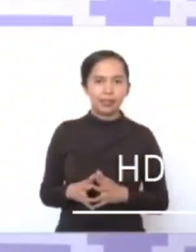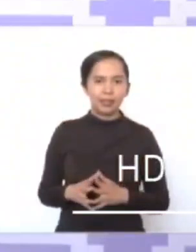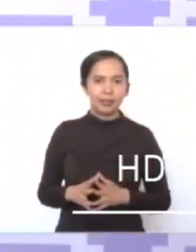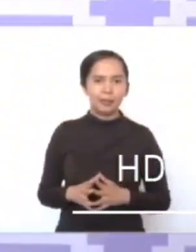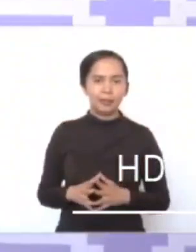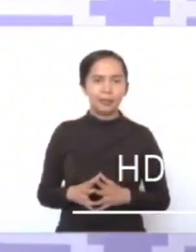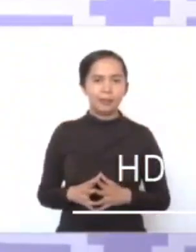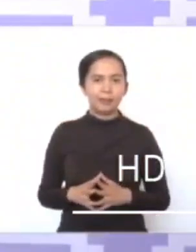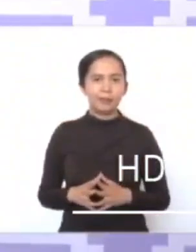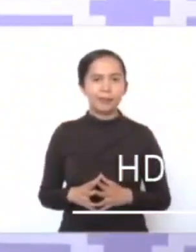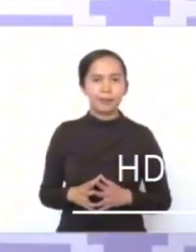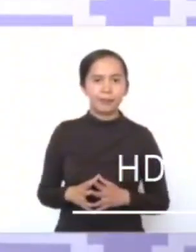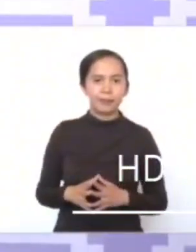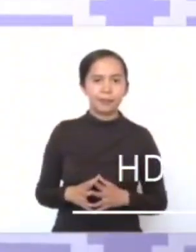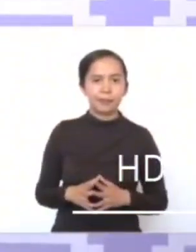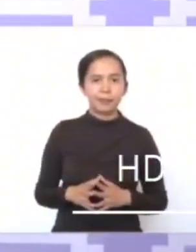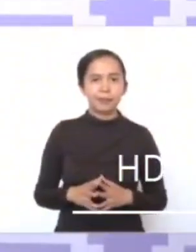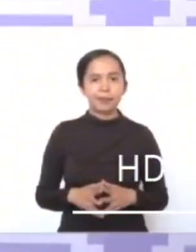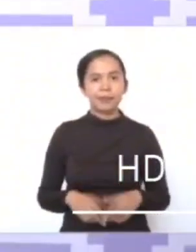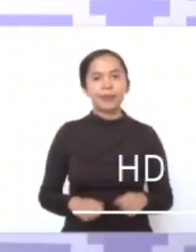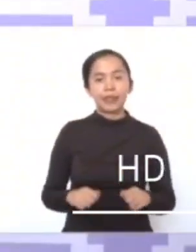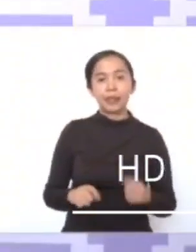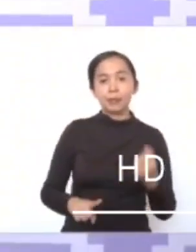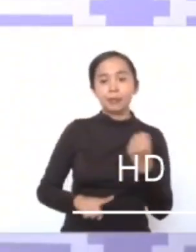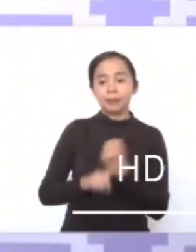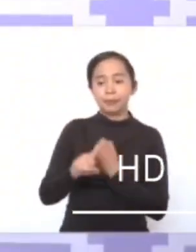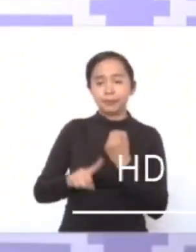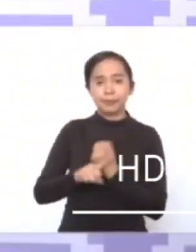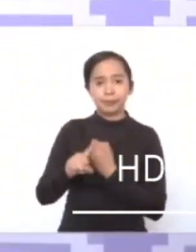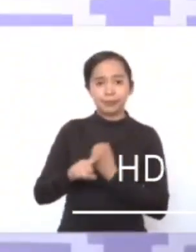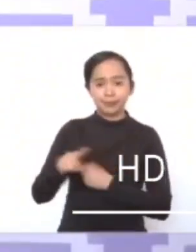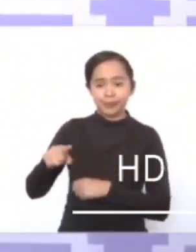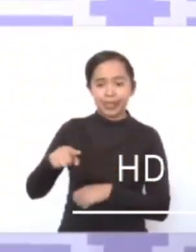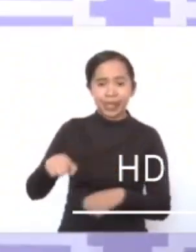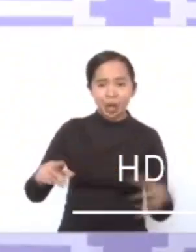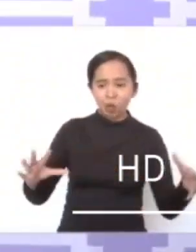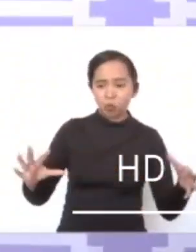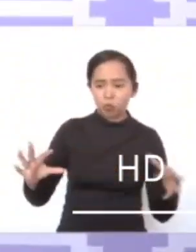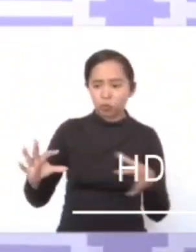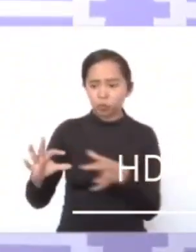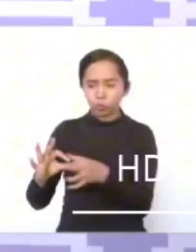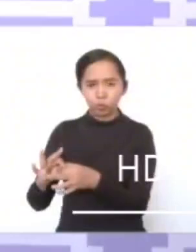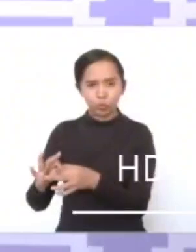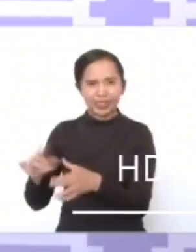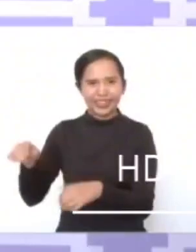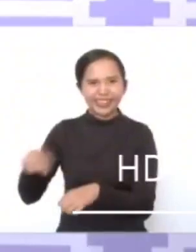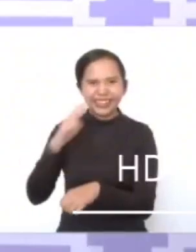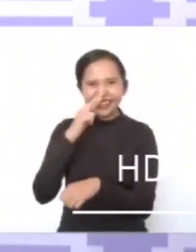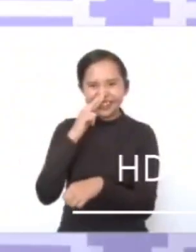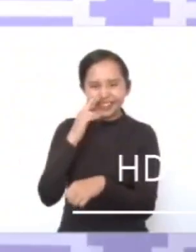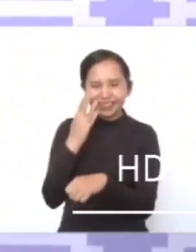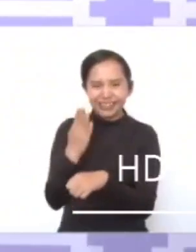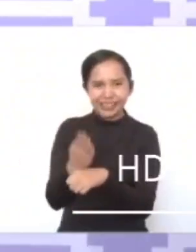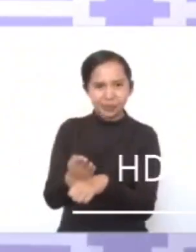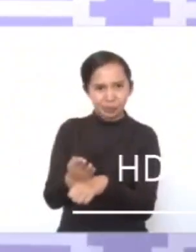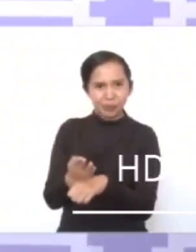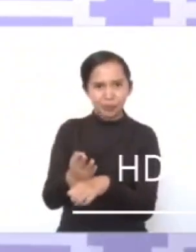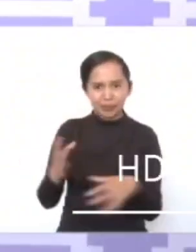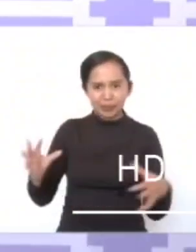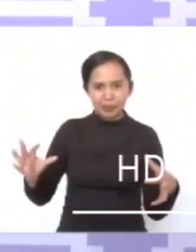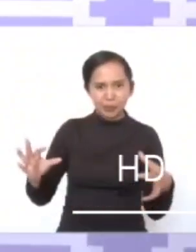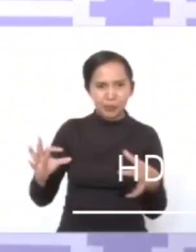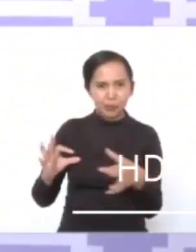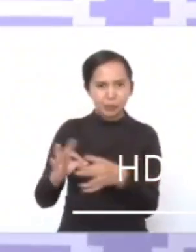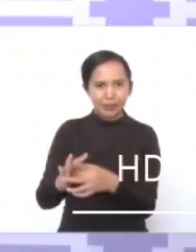del aumento en las vinculaciones a proceso de los presuntos responsables